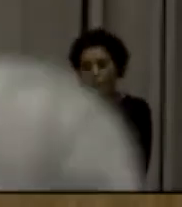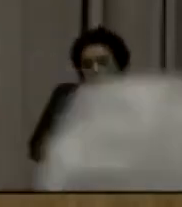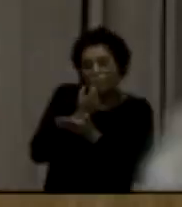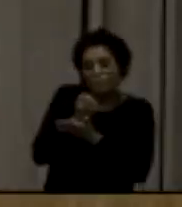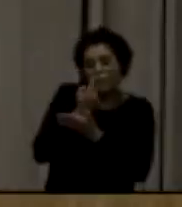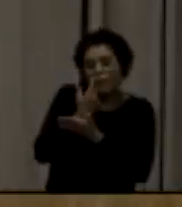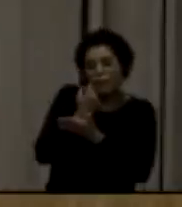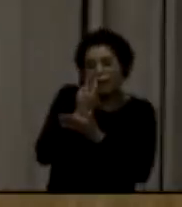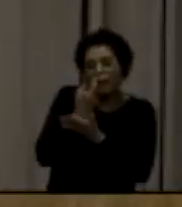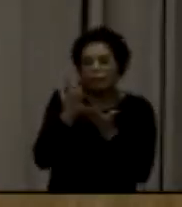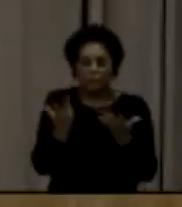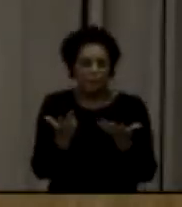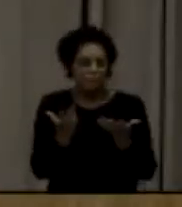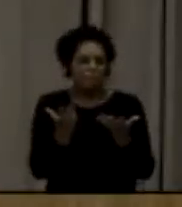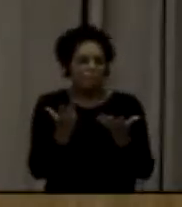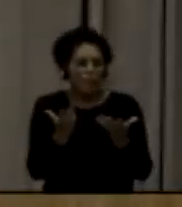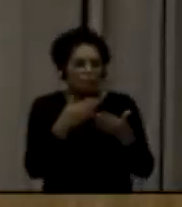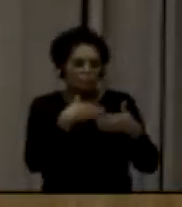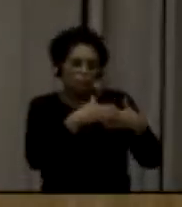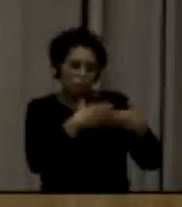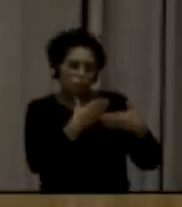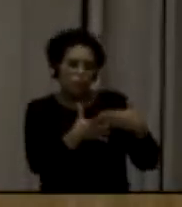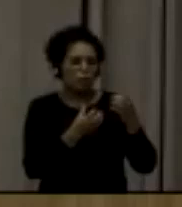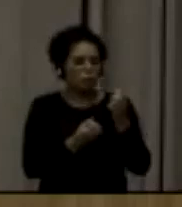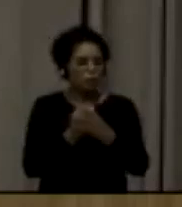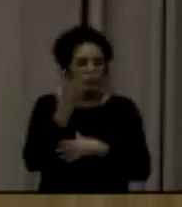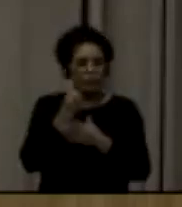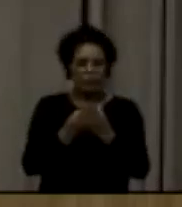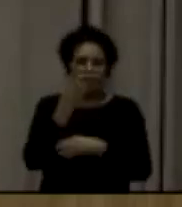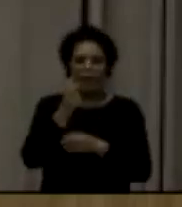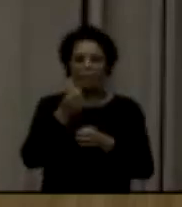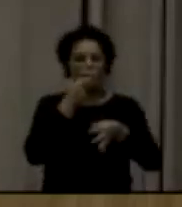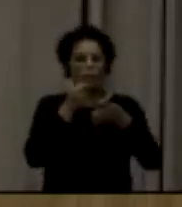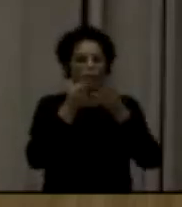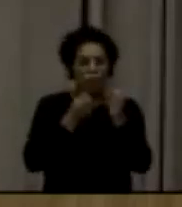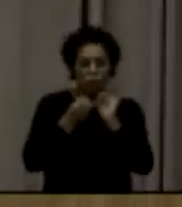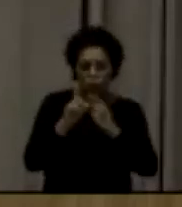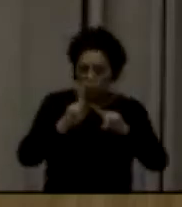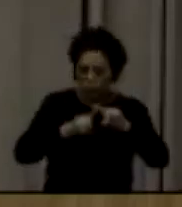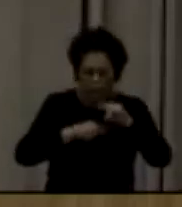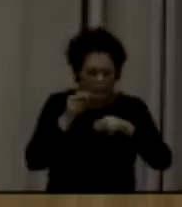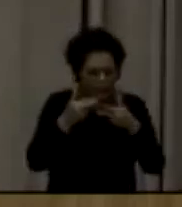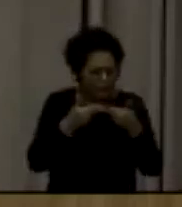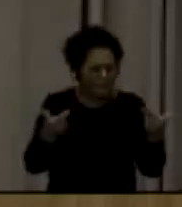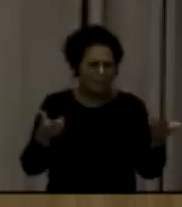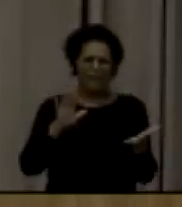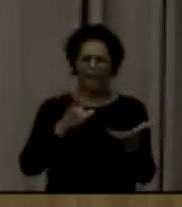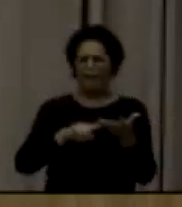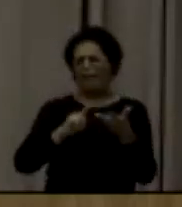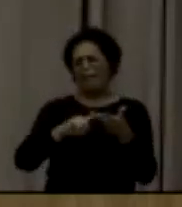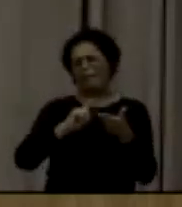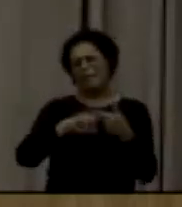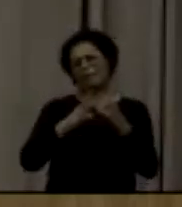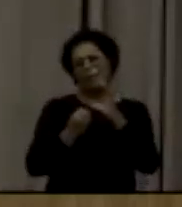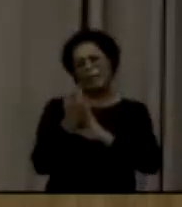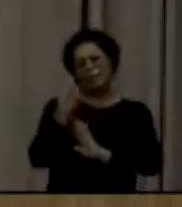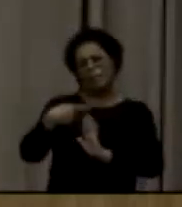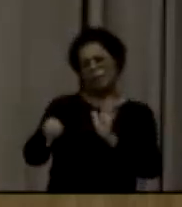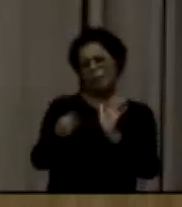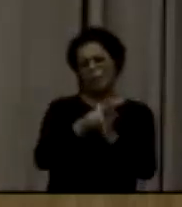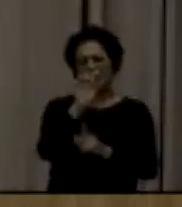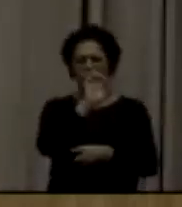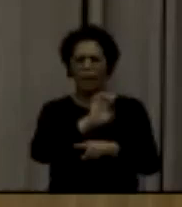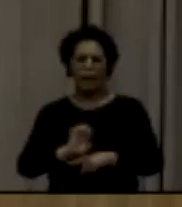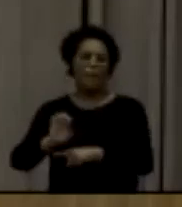desarrollar producir y suministrar medicamentos insumos etcétera o sea ha sido creado por los propios estados Entonces